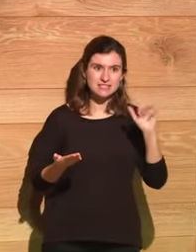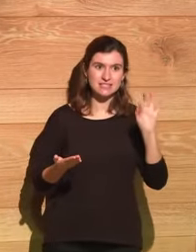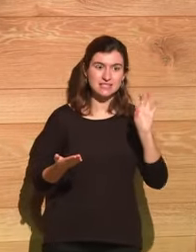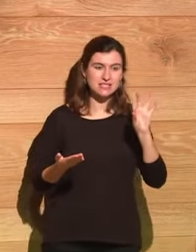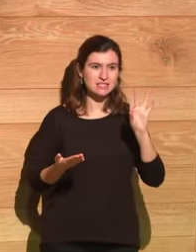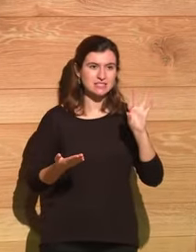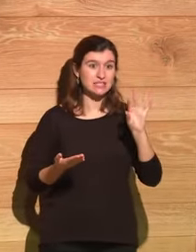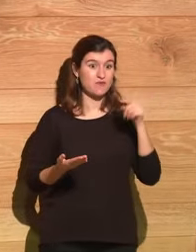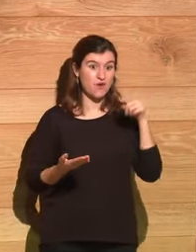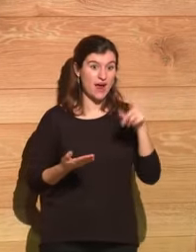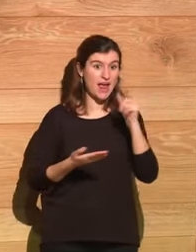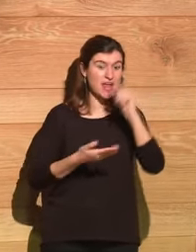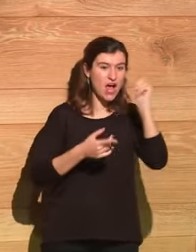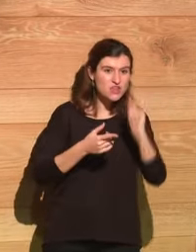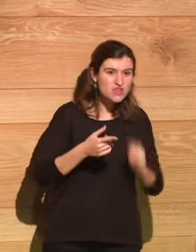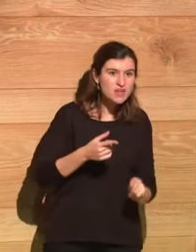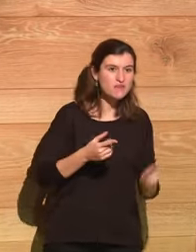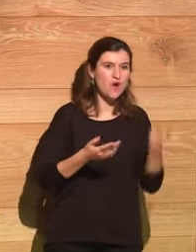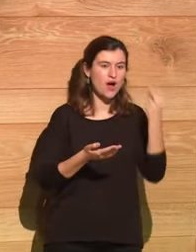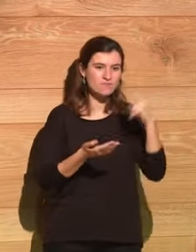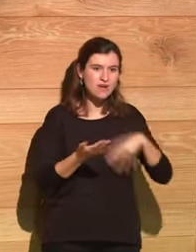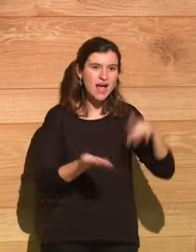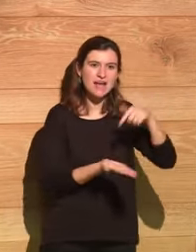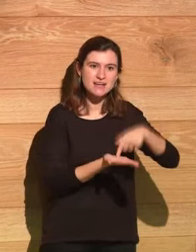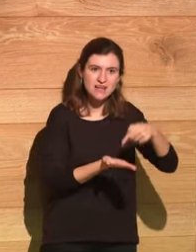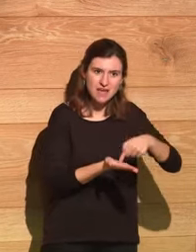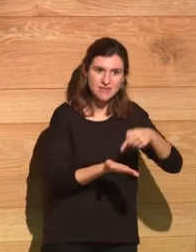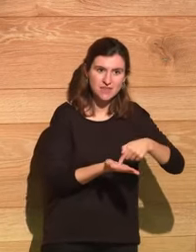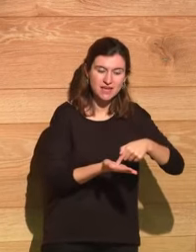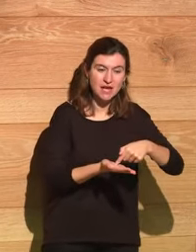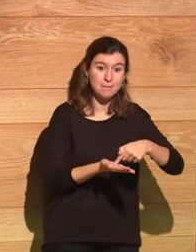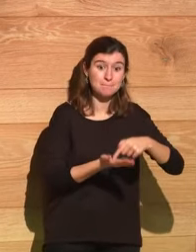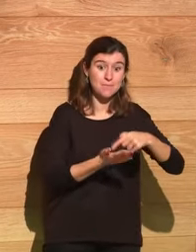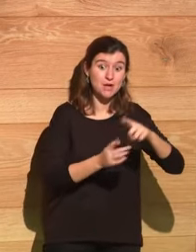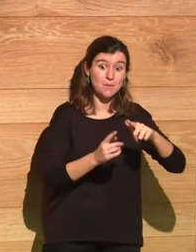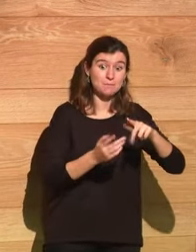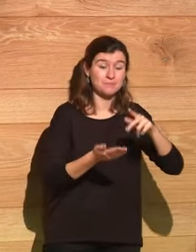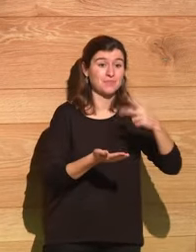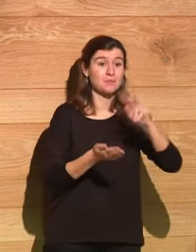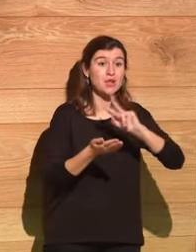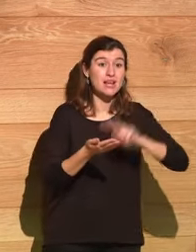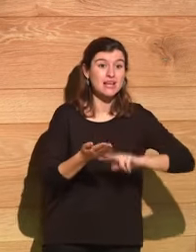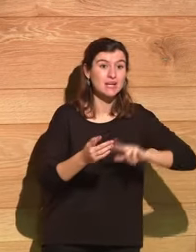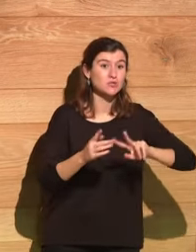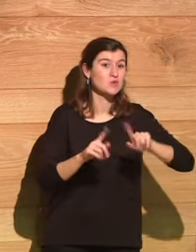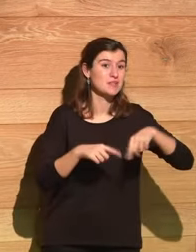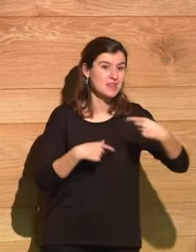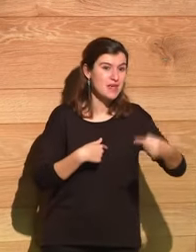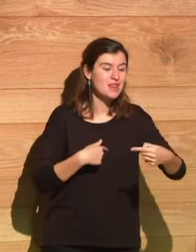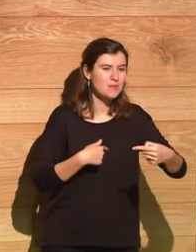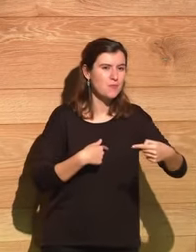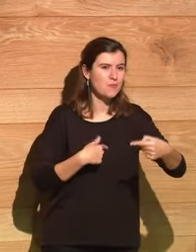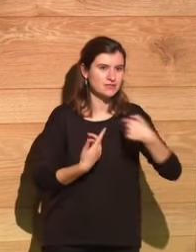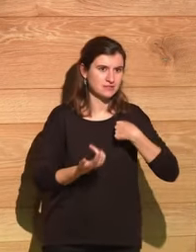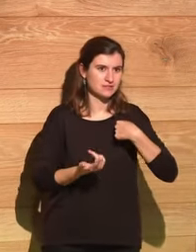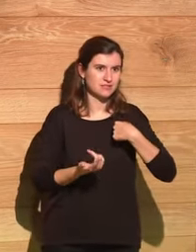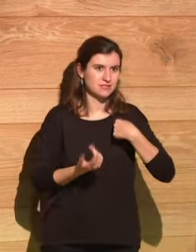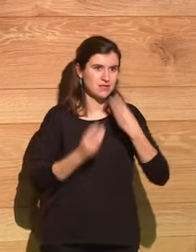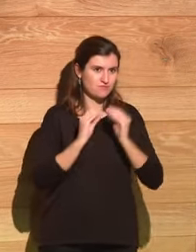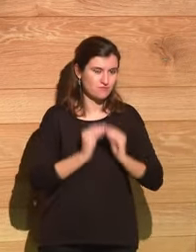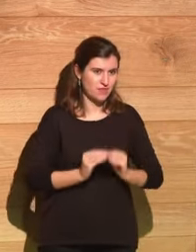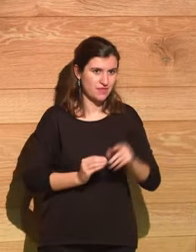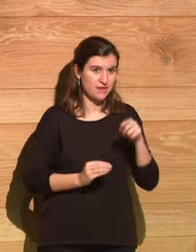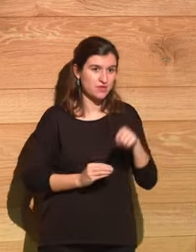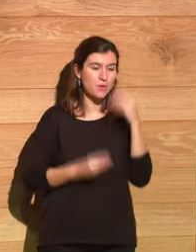que ella retrata y que ella reivindica con otras lecturas que se han hecho después, ¿no? De la autora. Pensando en la propia Anne